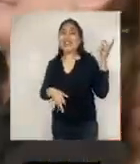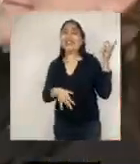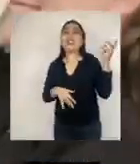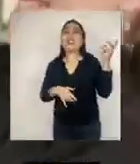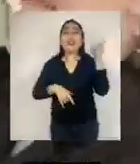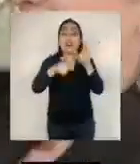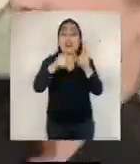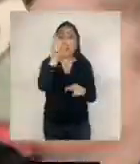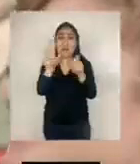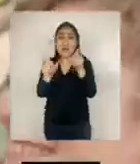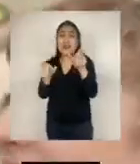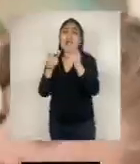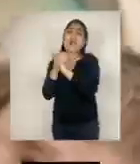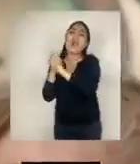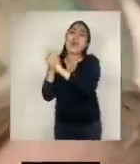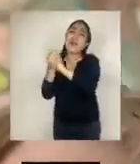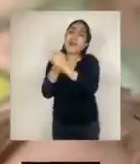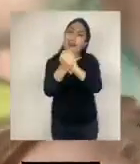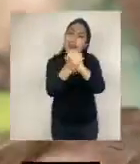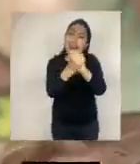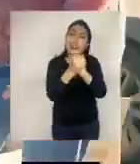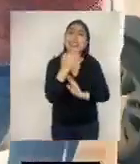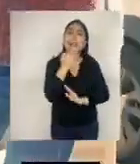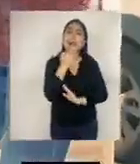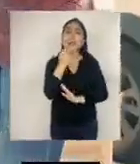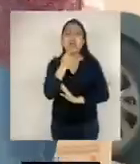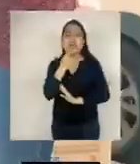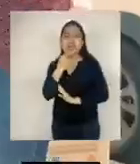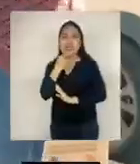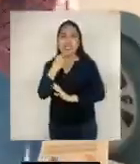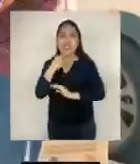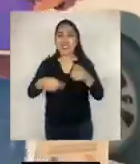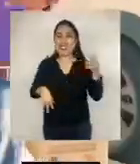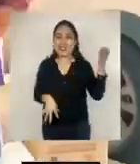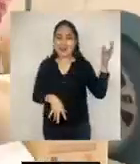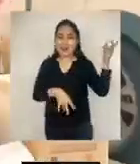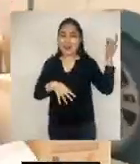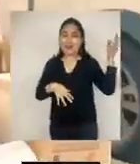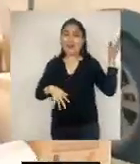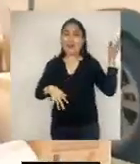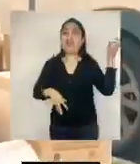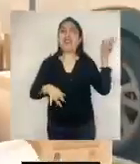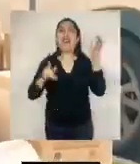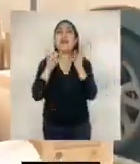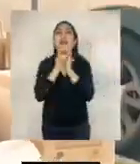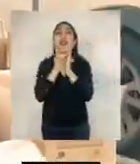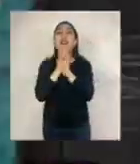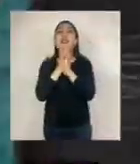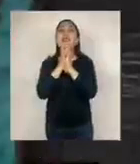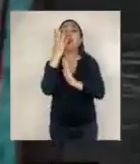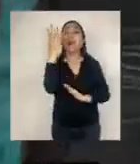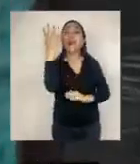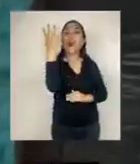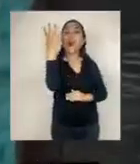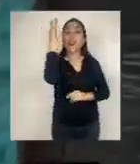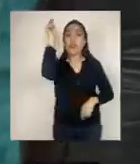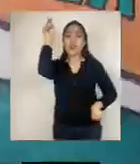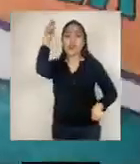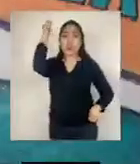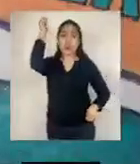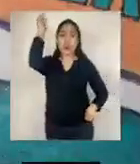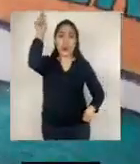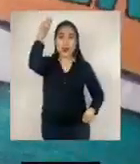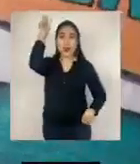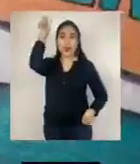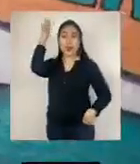Quiero una constitución. Hashtag la voz aprueba. En YouTube, Mr. Kenyon, like 311, dice, deseo una